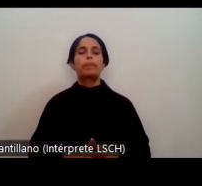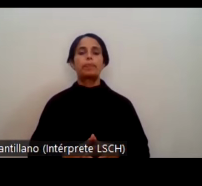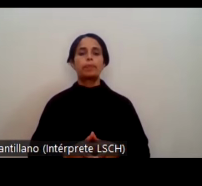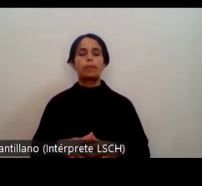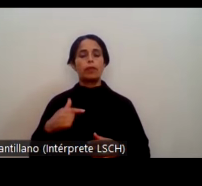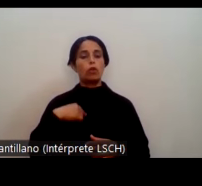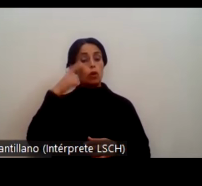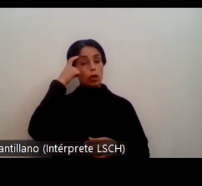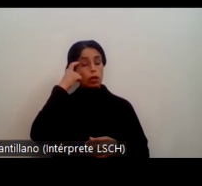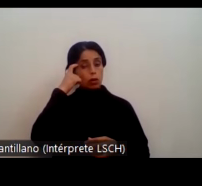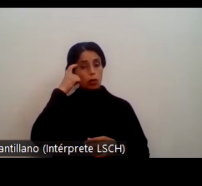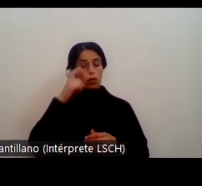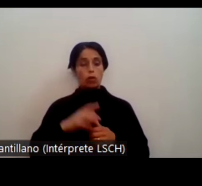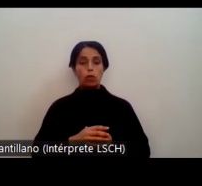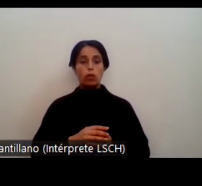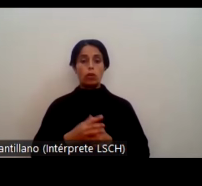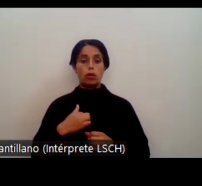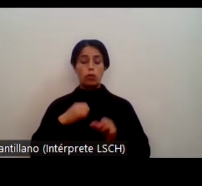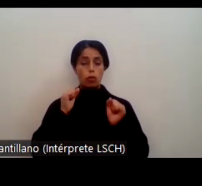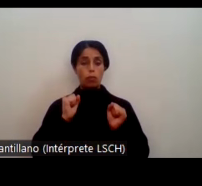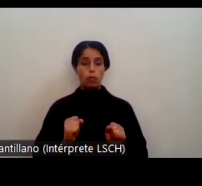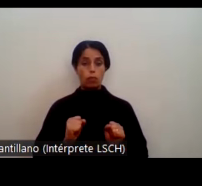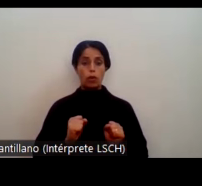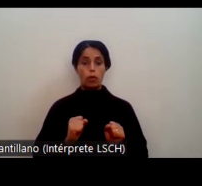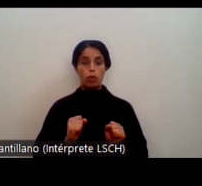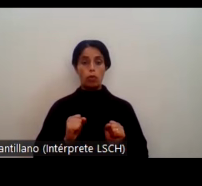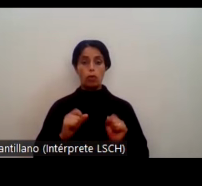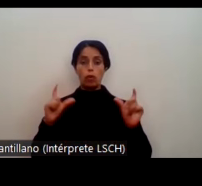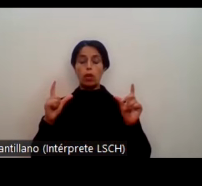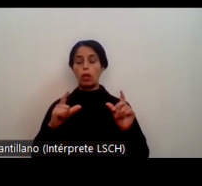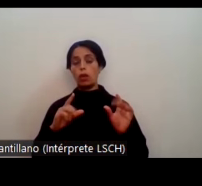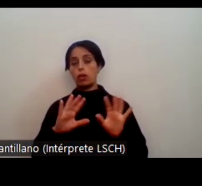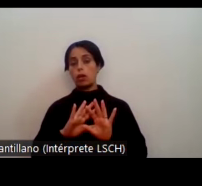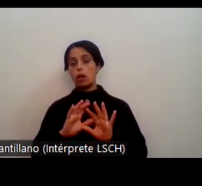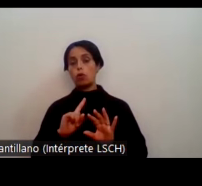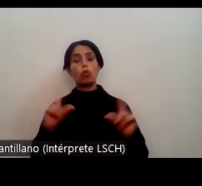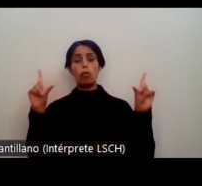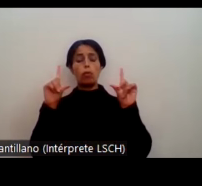aquí puedo yo dejar de compartir.